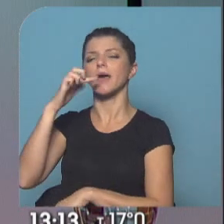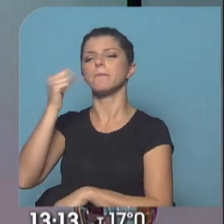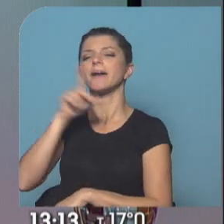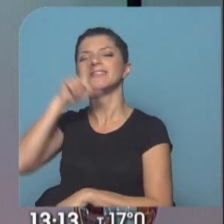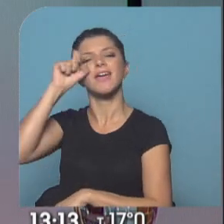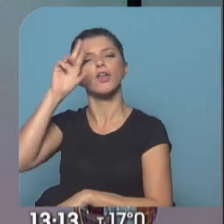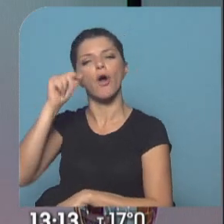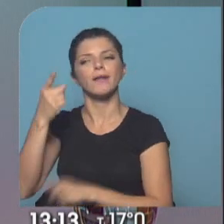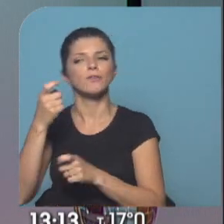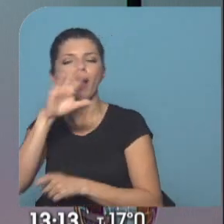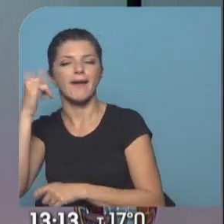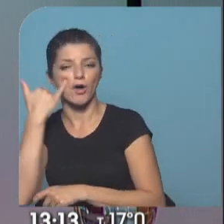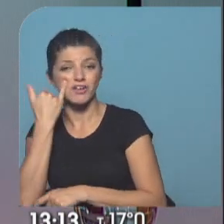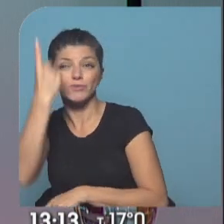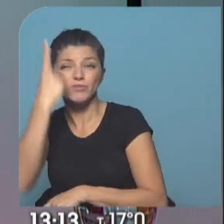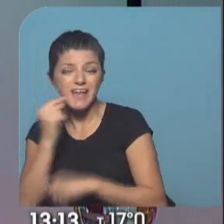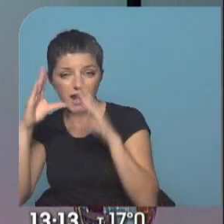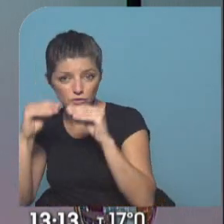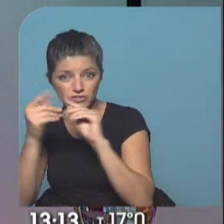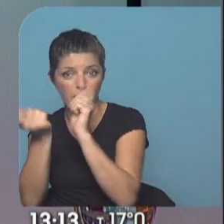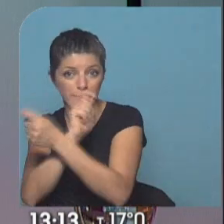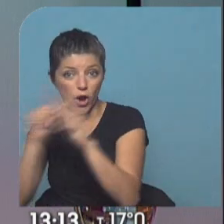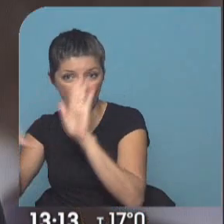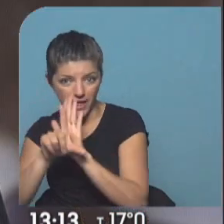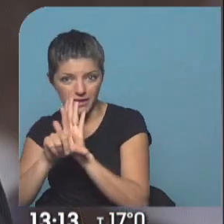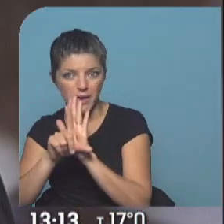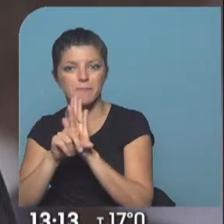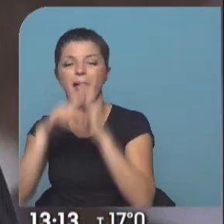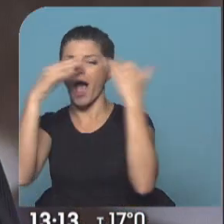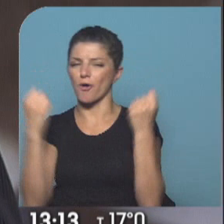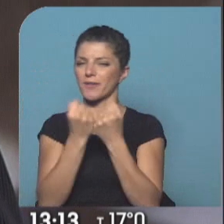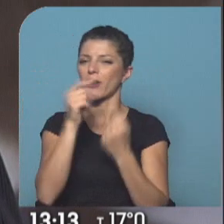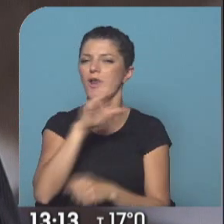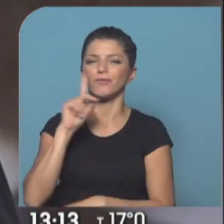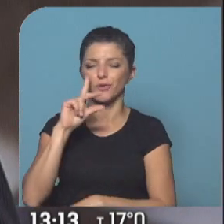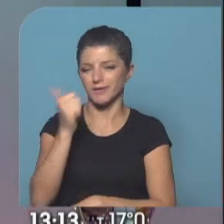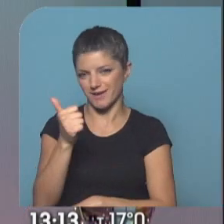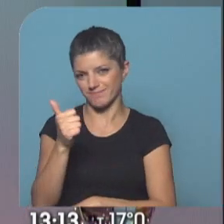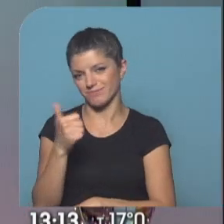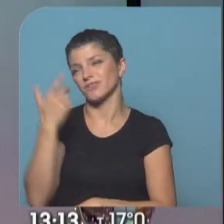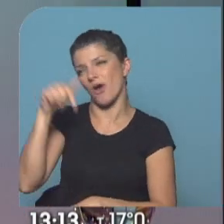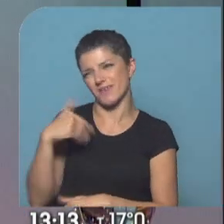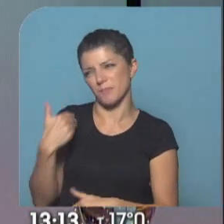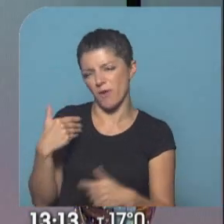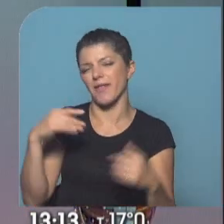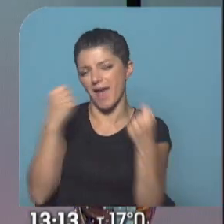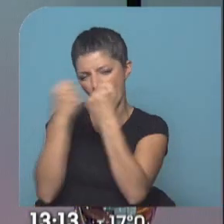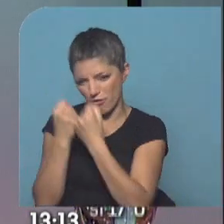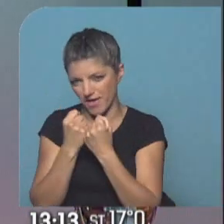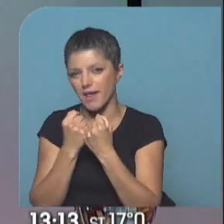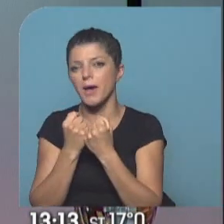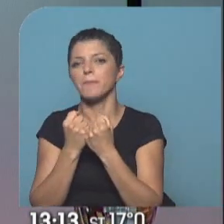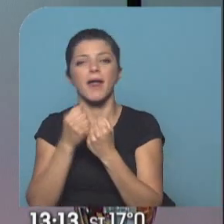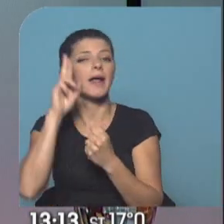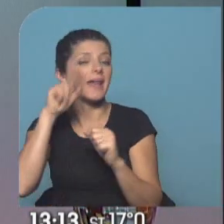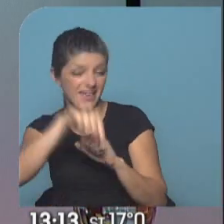noche cambiaron una ley para quedar bien con la Troika, se pueden poner de acuerdo y hacer que el referéndum sea legal. El tema es que el gobierno